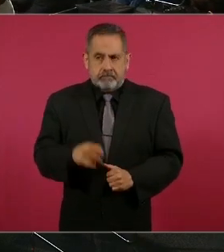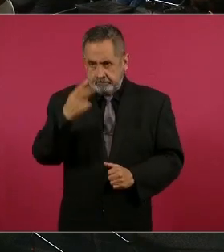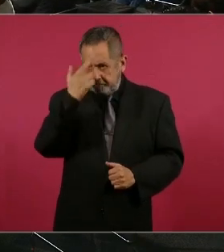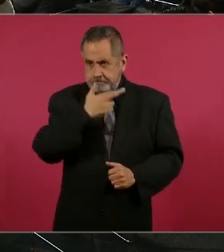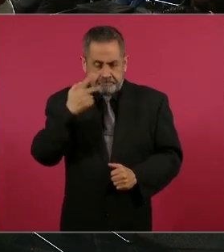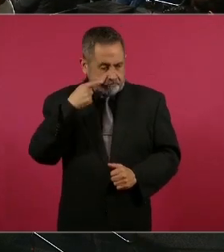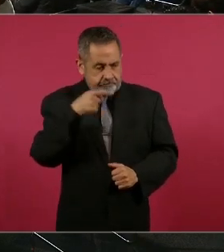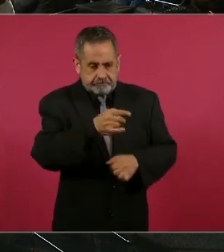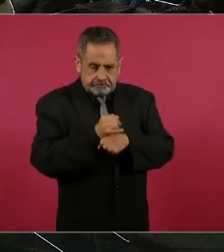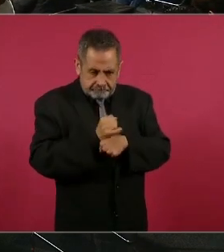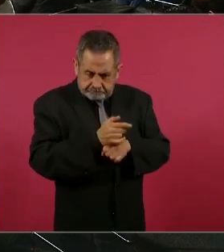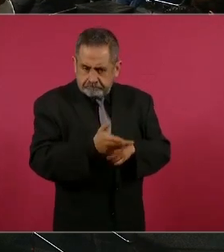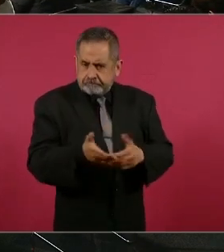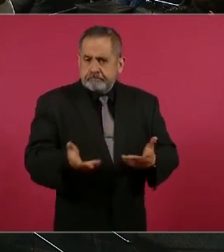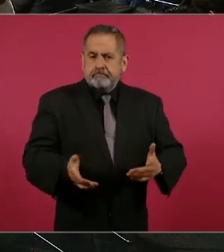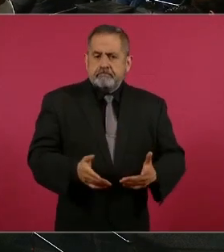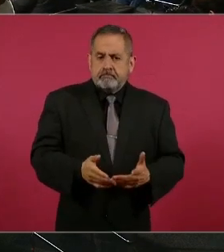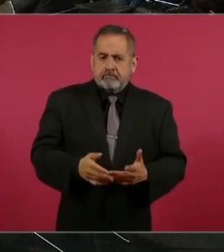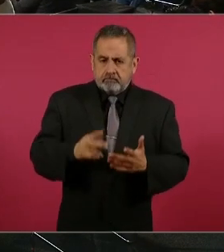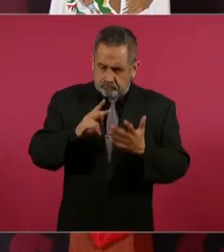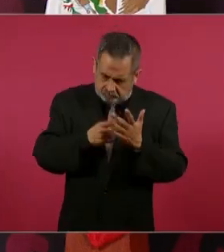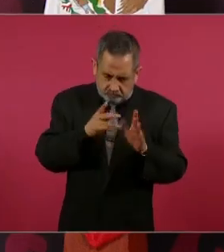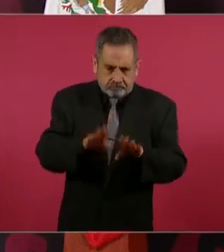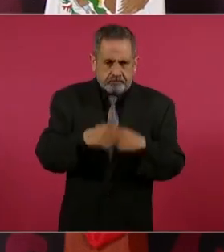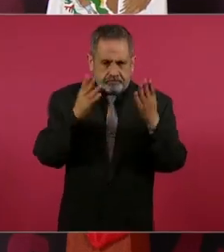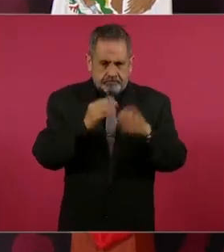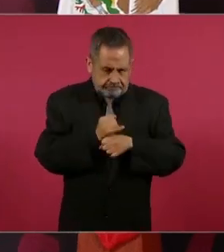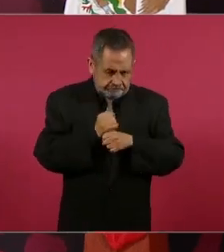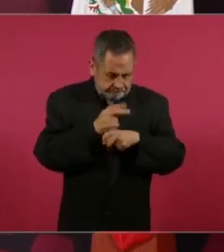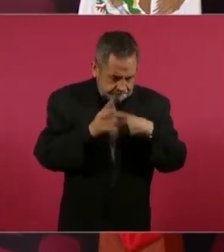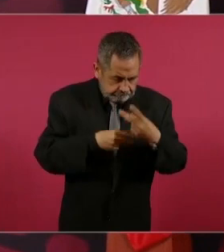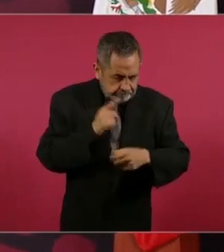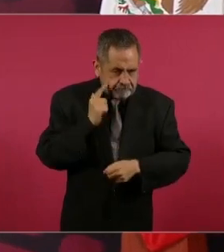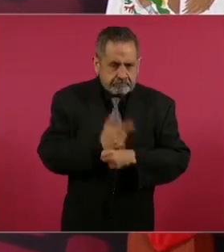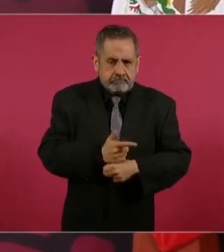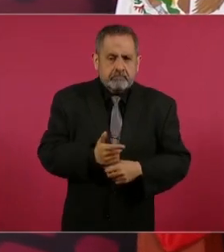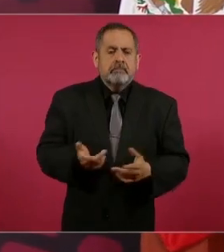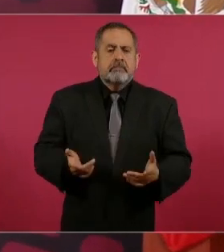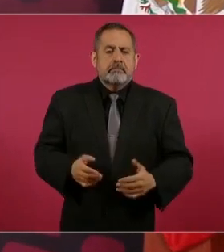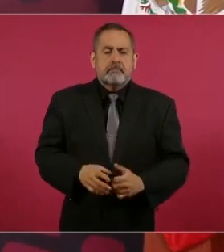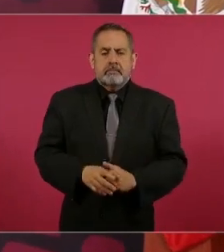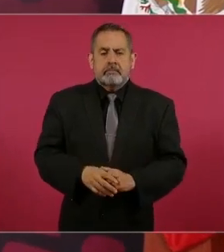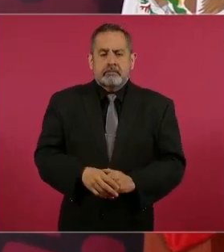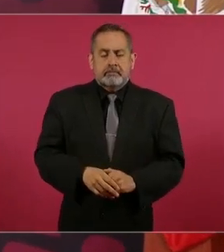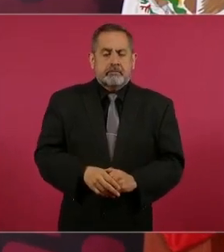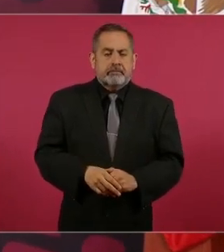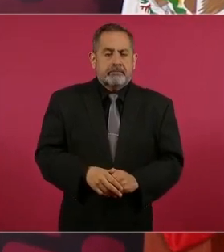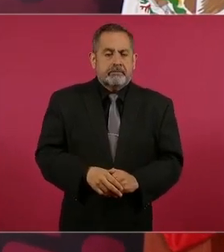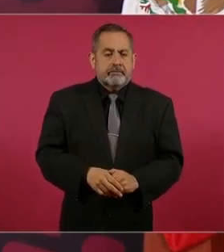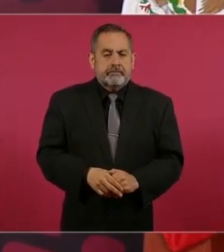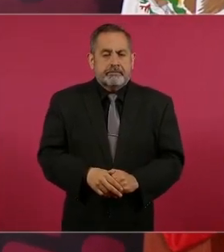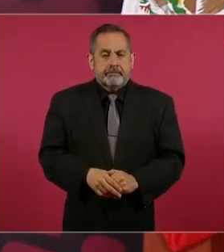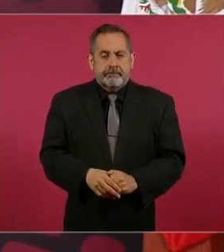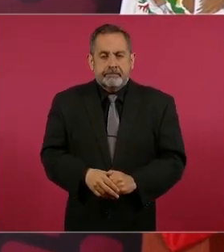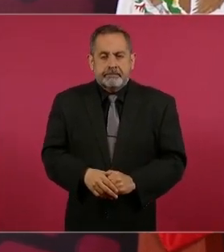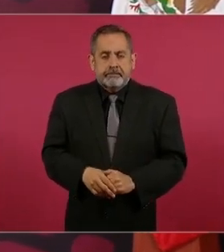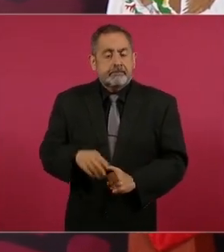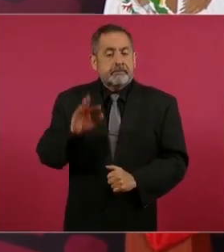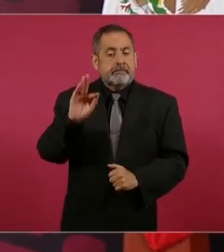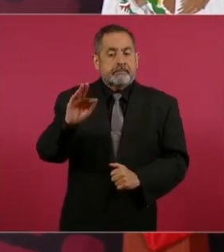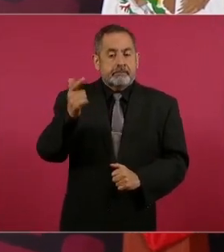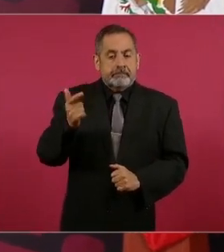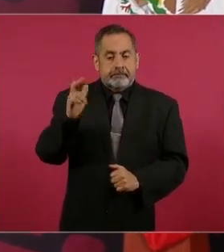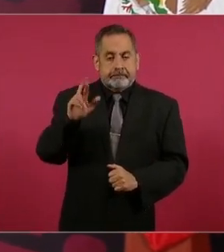revise la investigación o reabra la investigación. Active las investigaciones. Y la